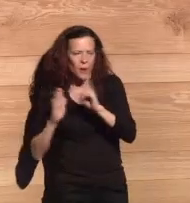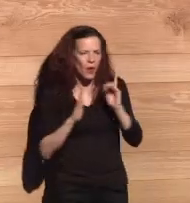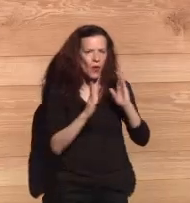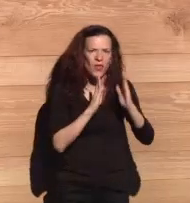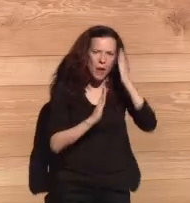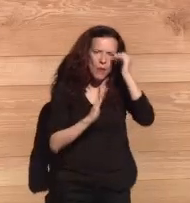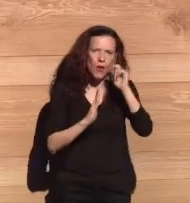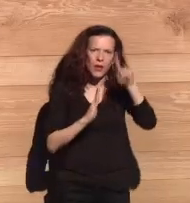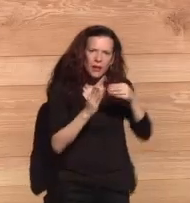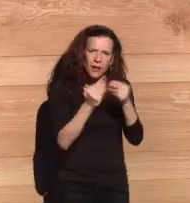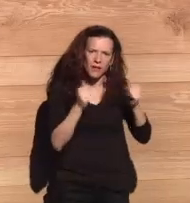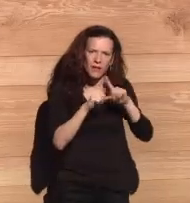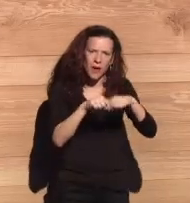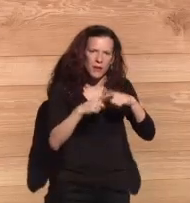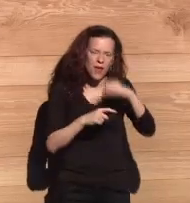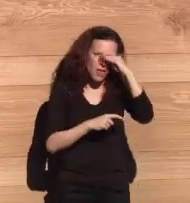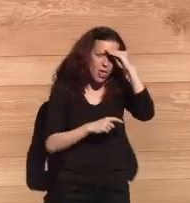memoria de sus familiares.